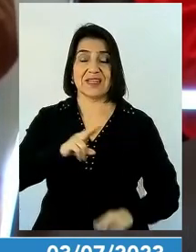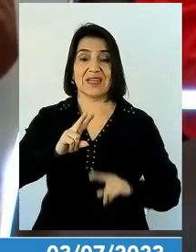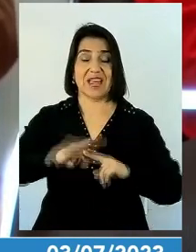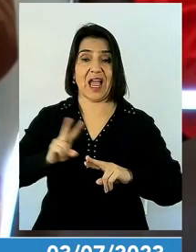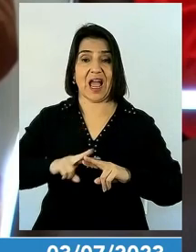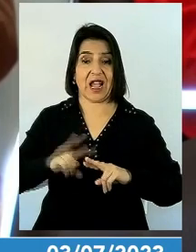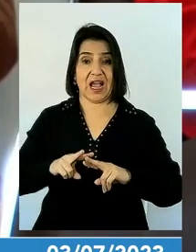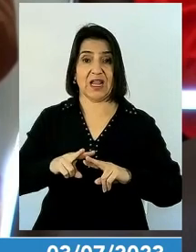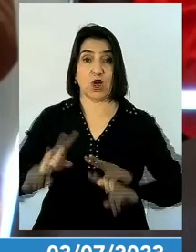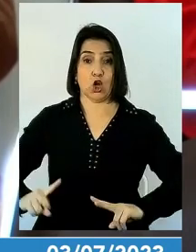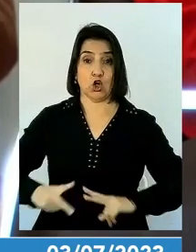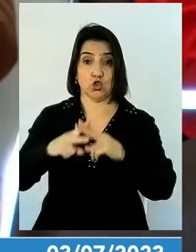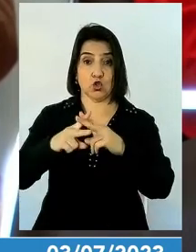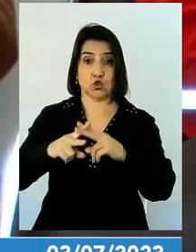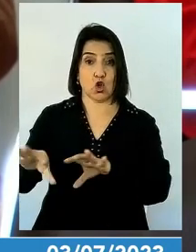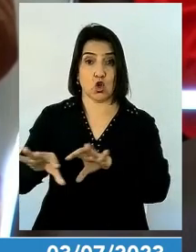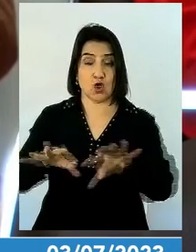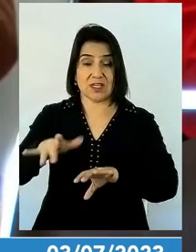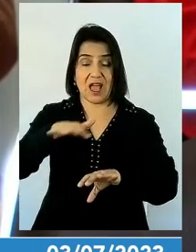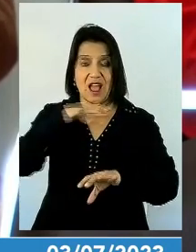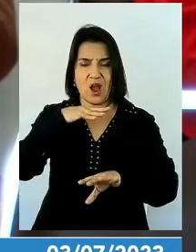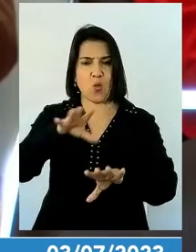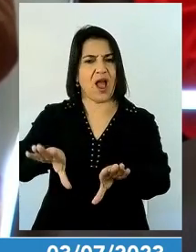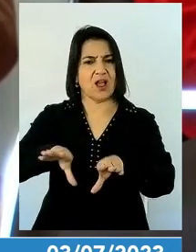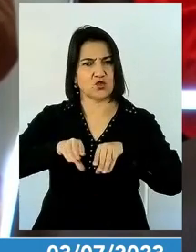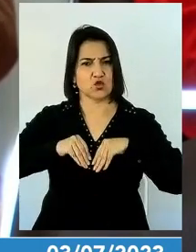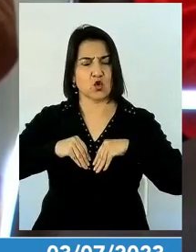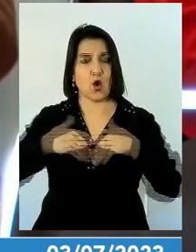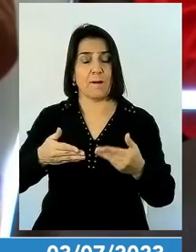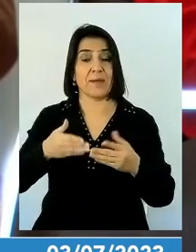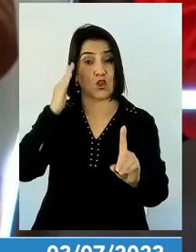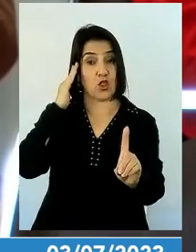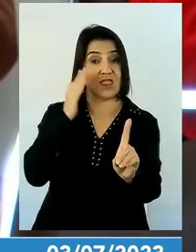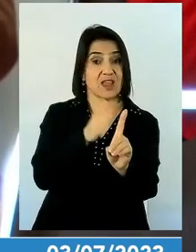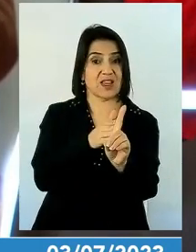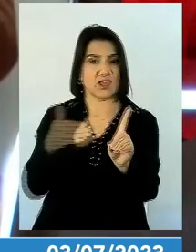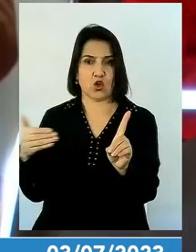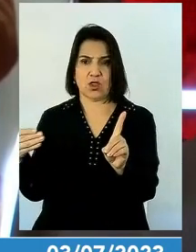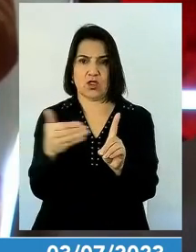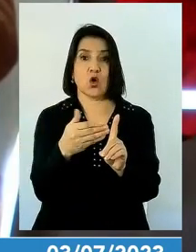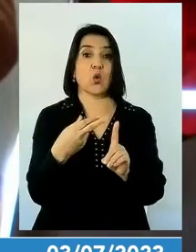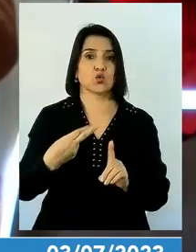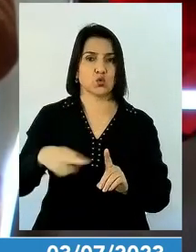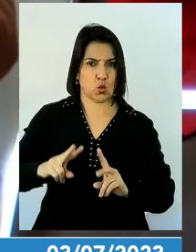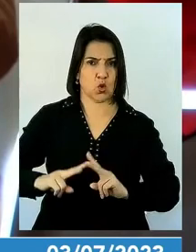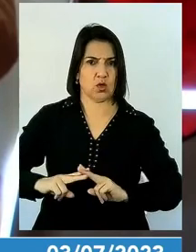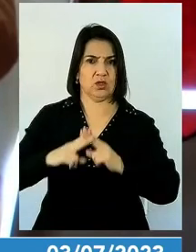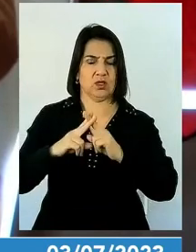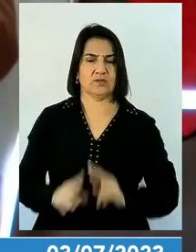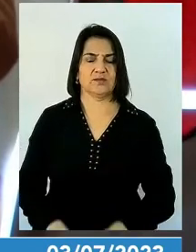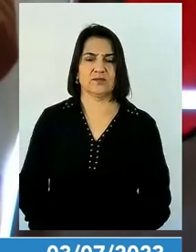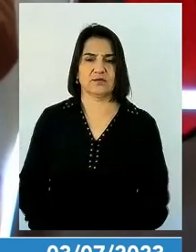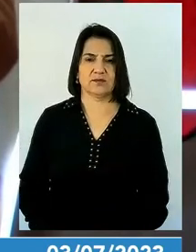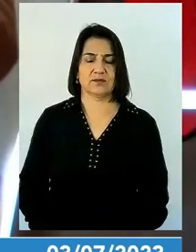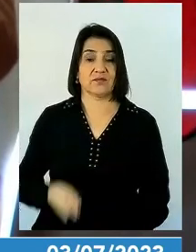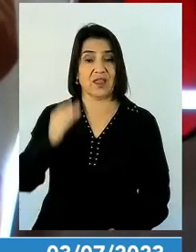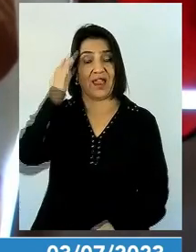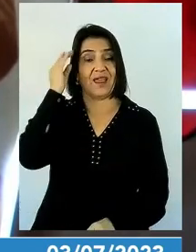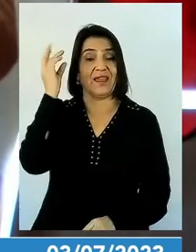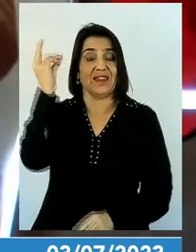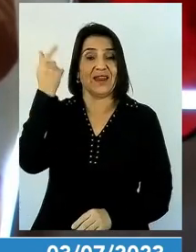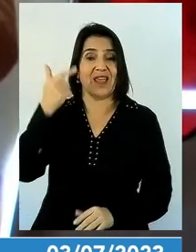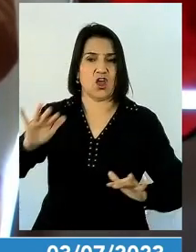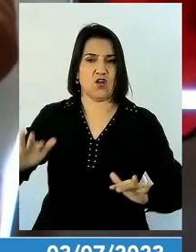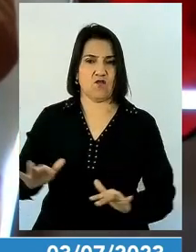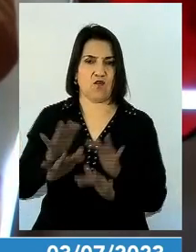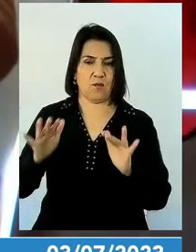sea asumiendo directa o indirectamente su realización. Crear y fomentar los incentivos para